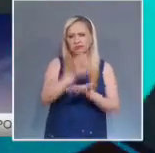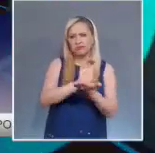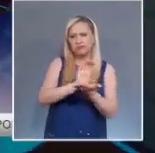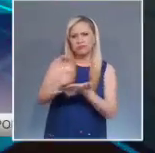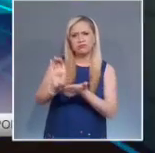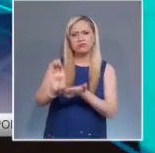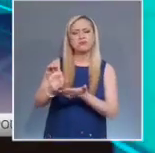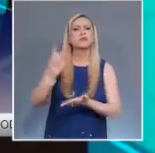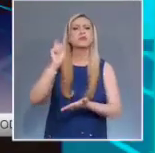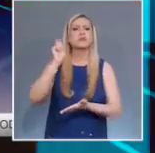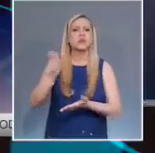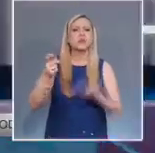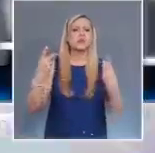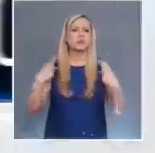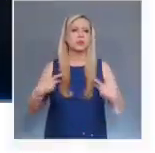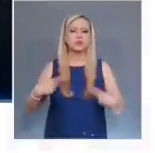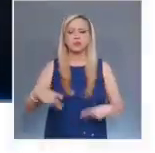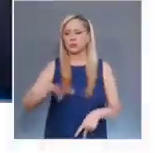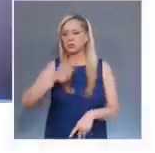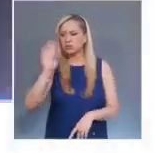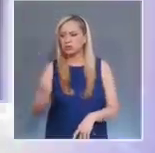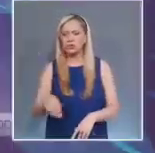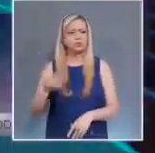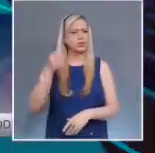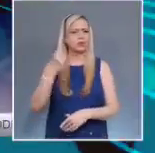un trabajador fallecido.